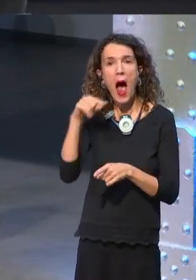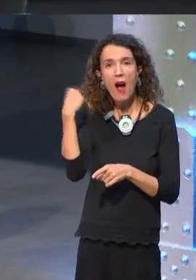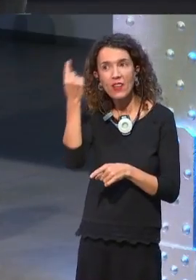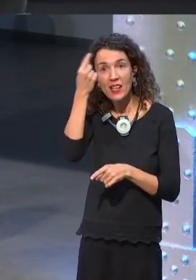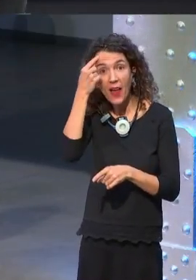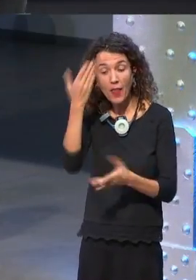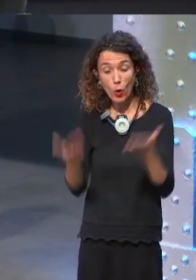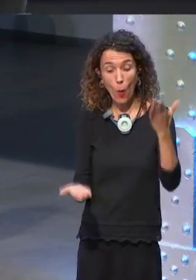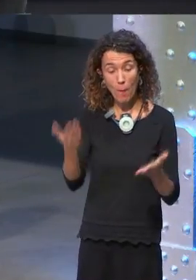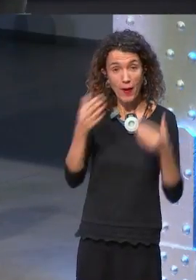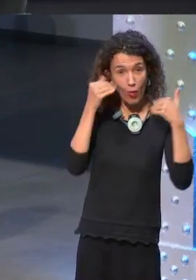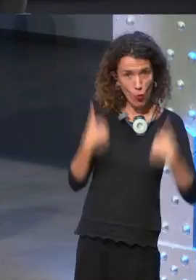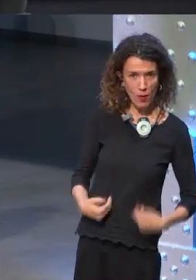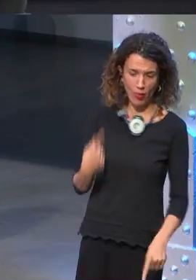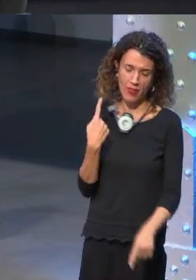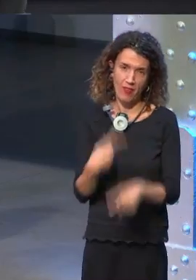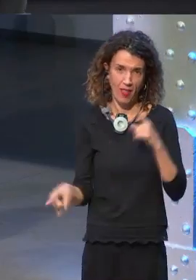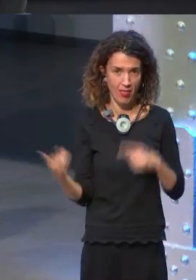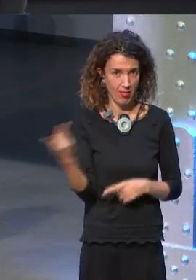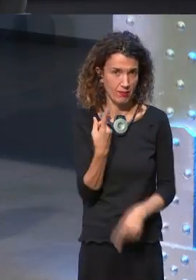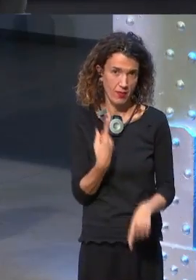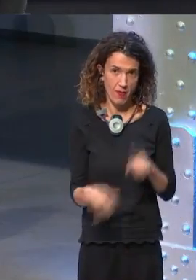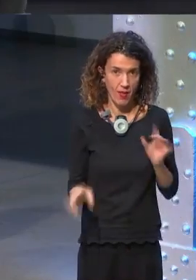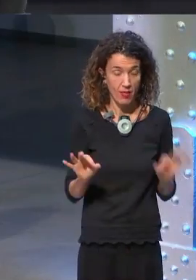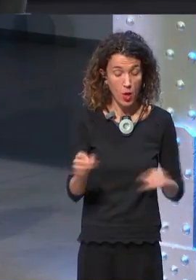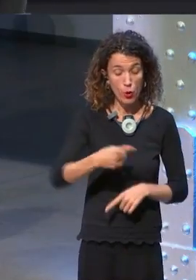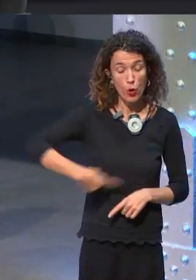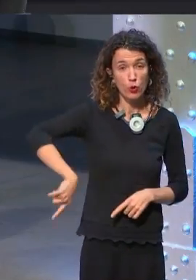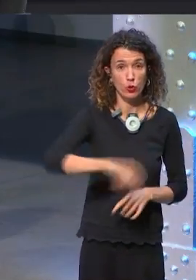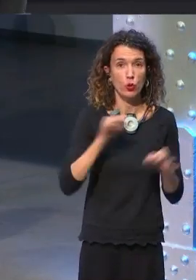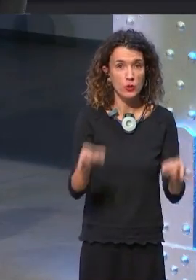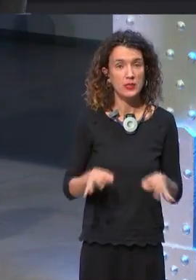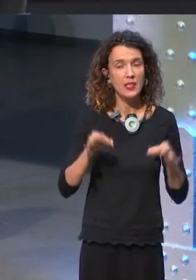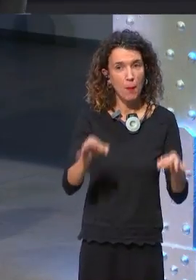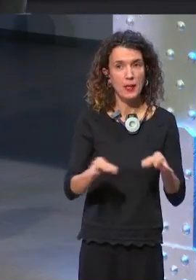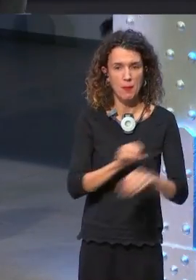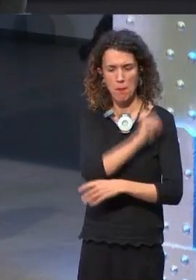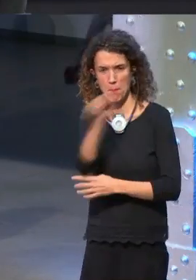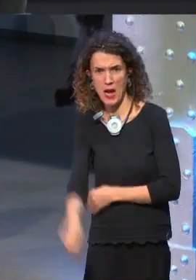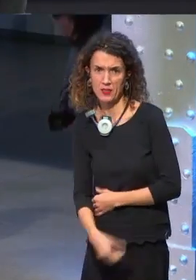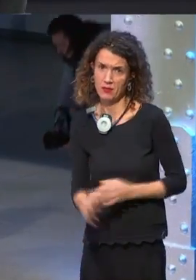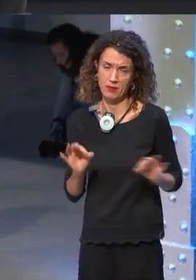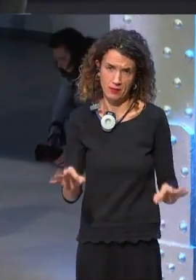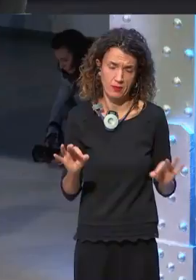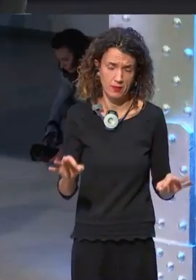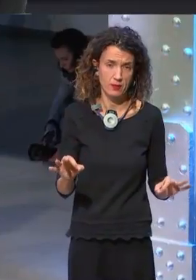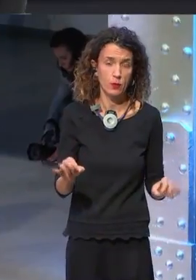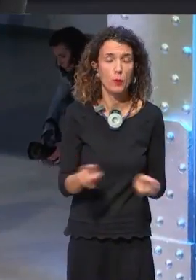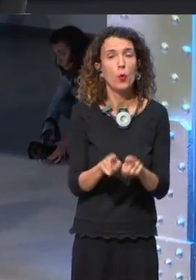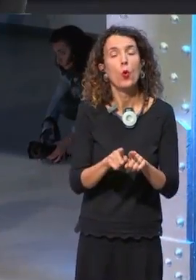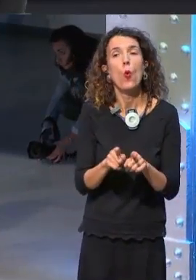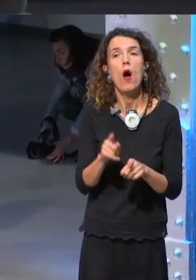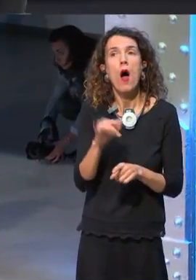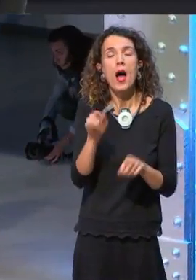habilidades distintas a los humanos y nosotros siempre estaremos por encima. Simplemente va a haber